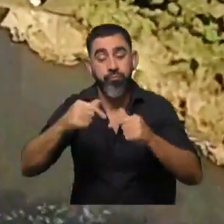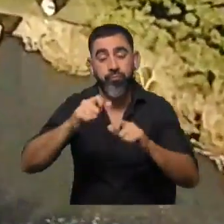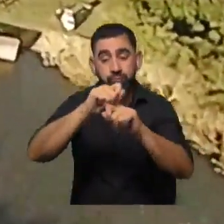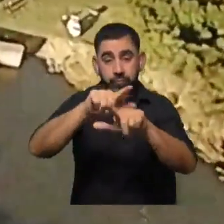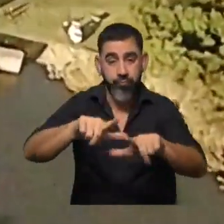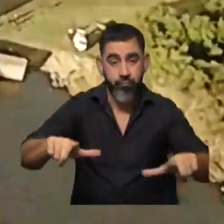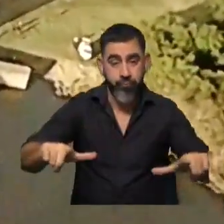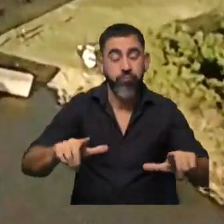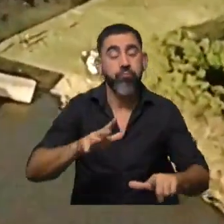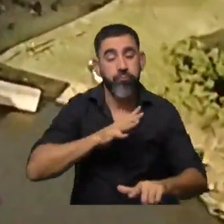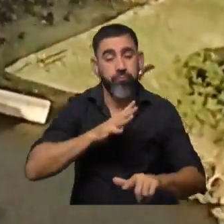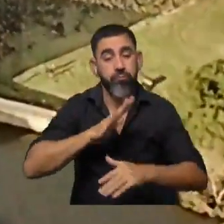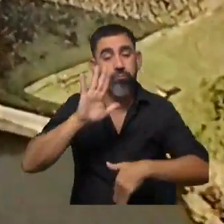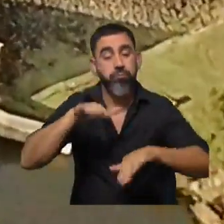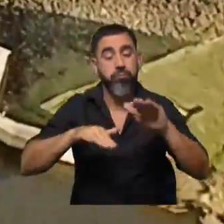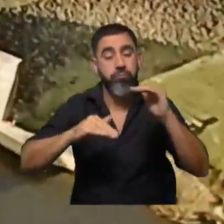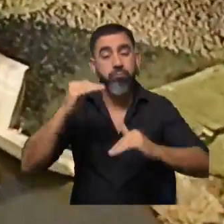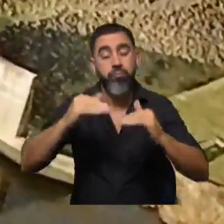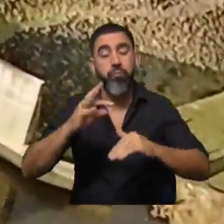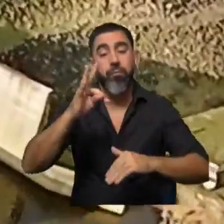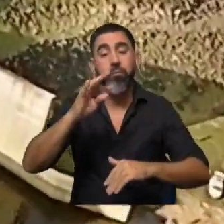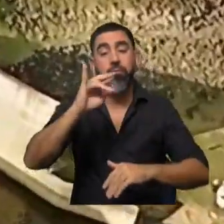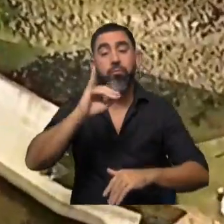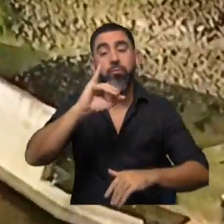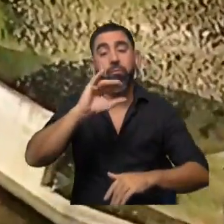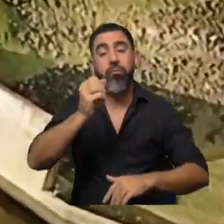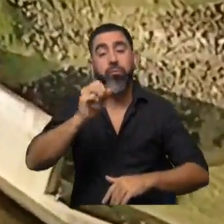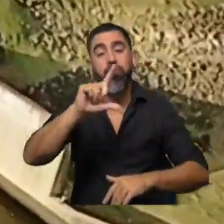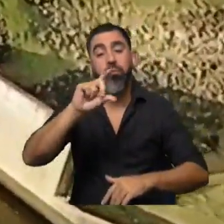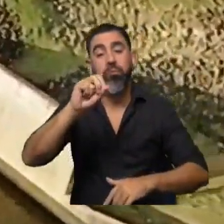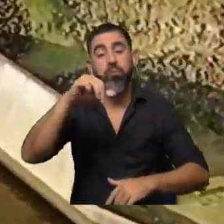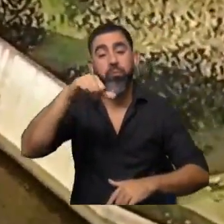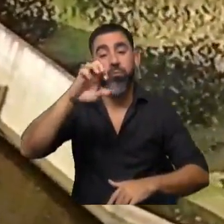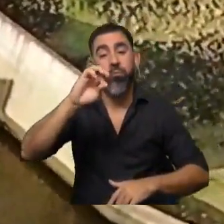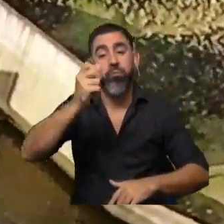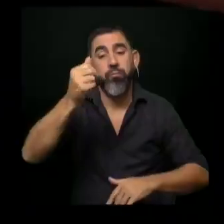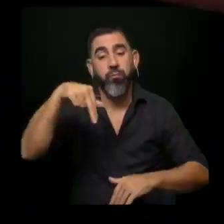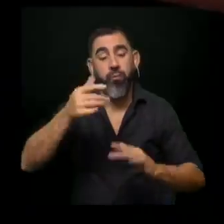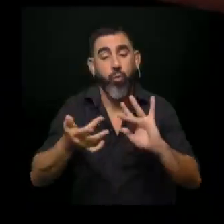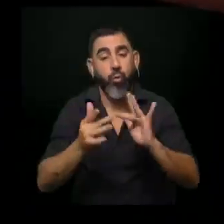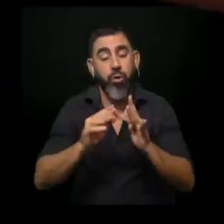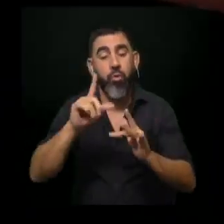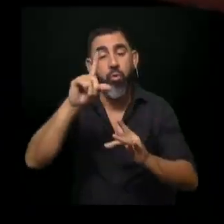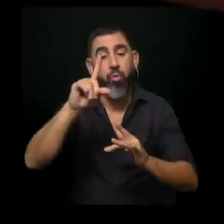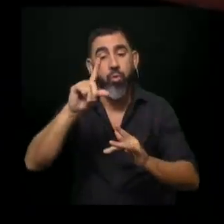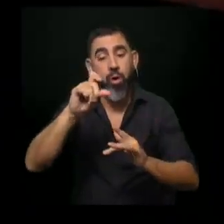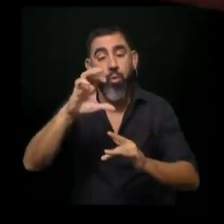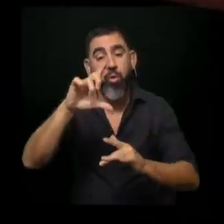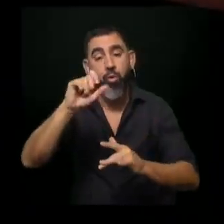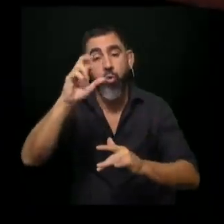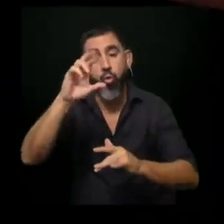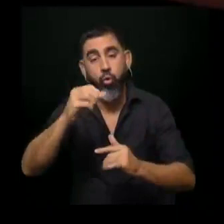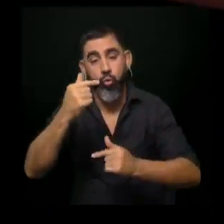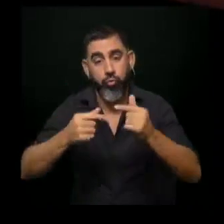desinfectantes, se prevé un incremento en los niveles de trialometanos, compuestos que se producen por la interacción del cloro con la materia orgánica del agua.